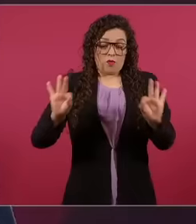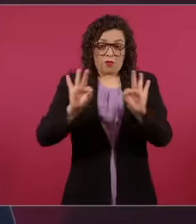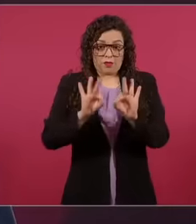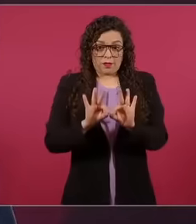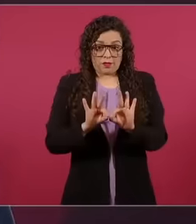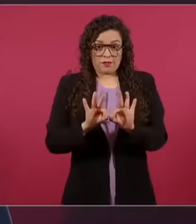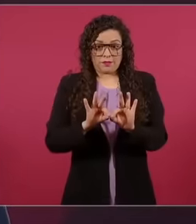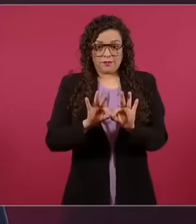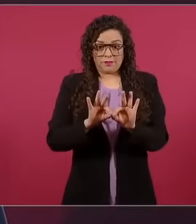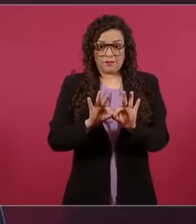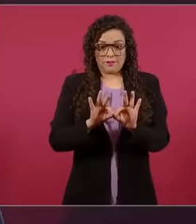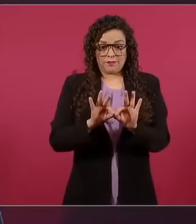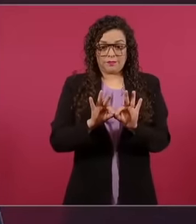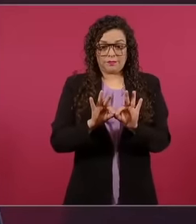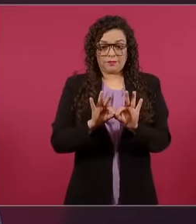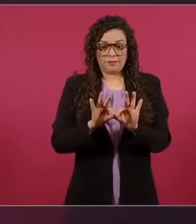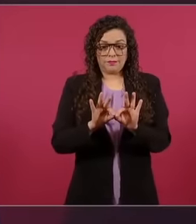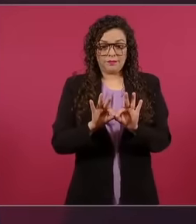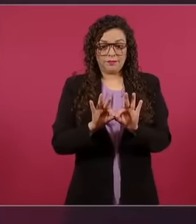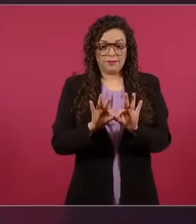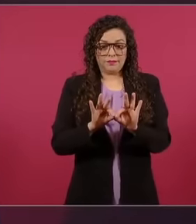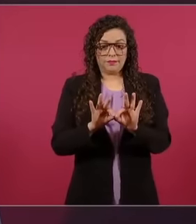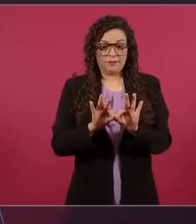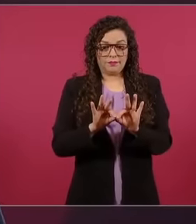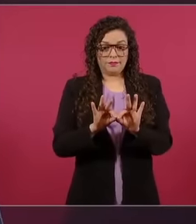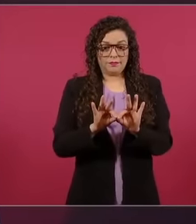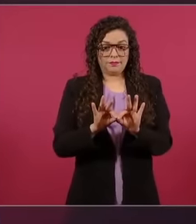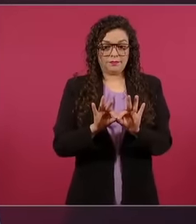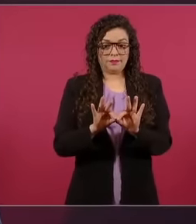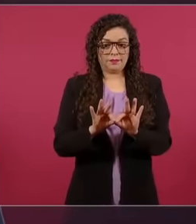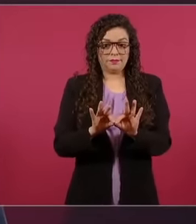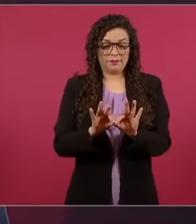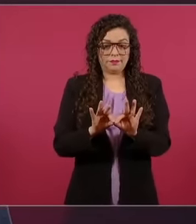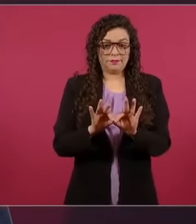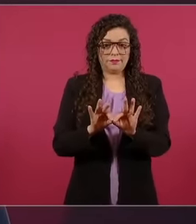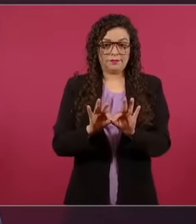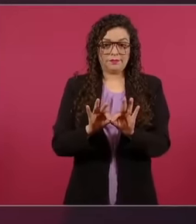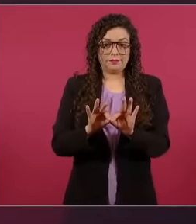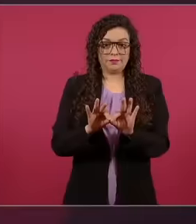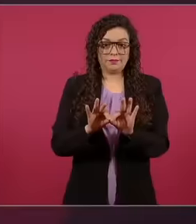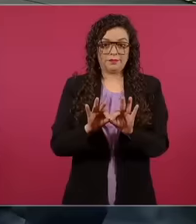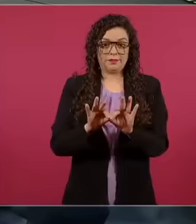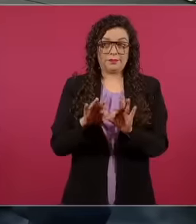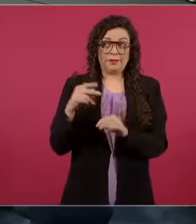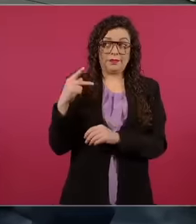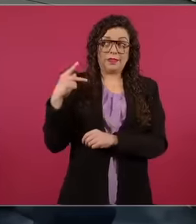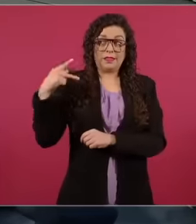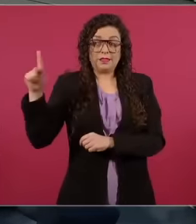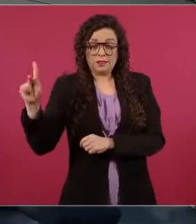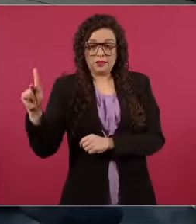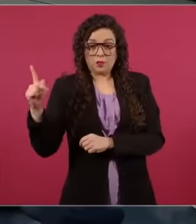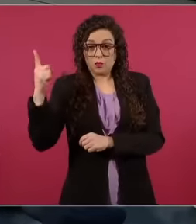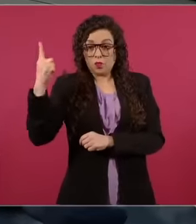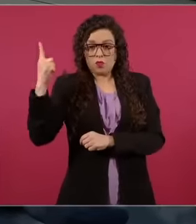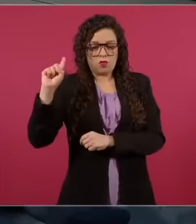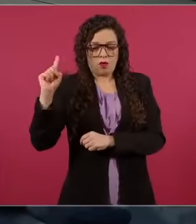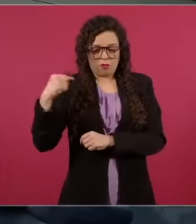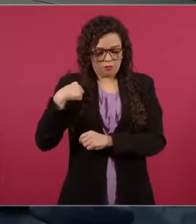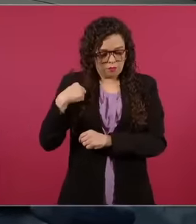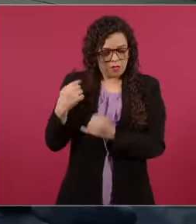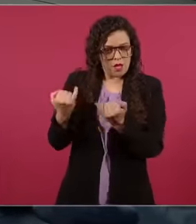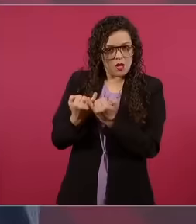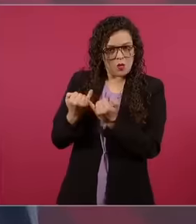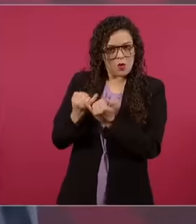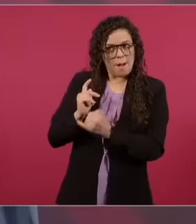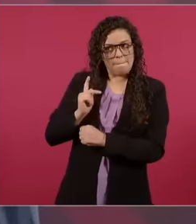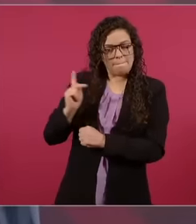¿sí?, para no hablar nada más de ellos, también de nosotros,